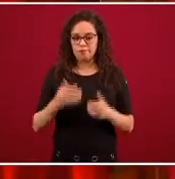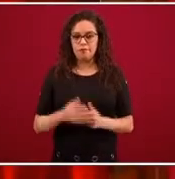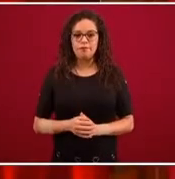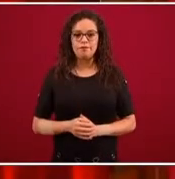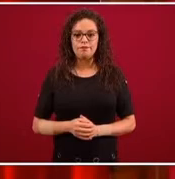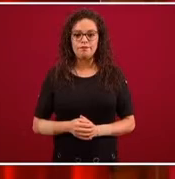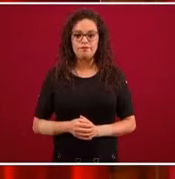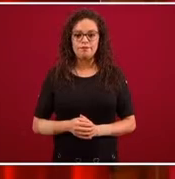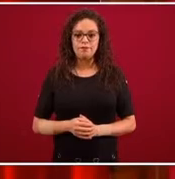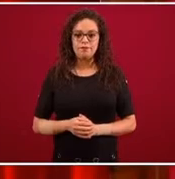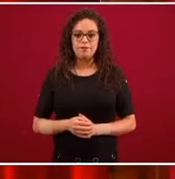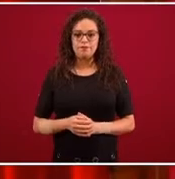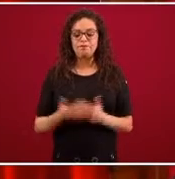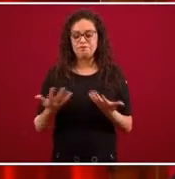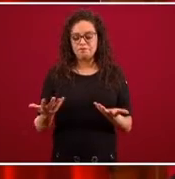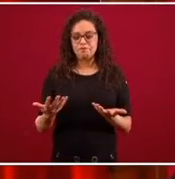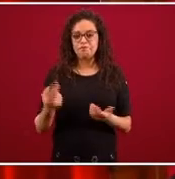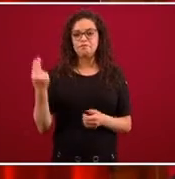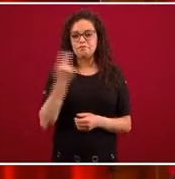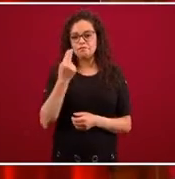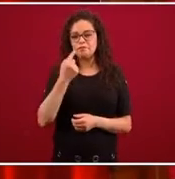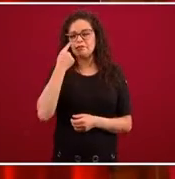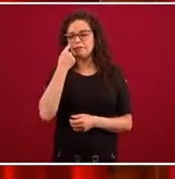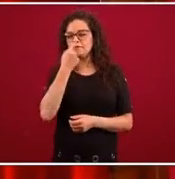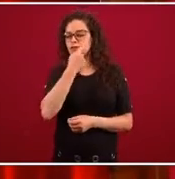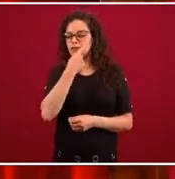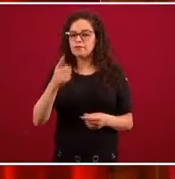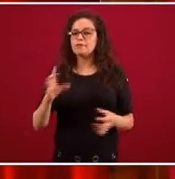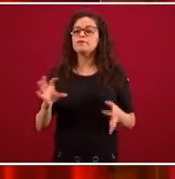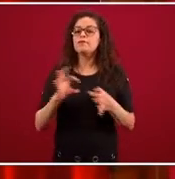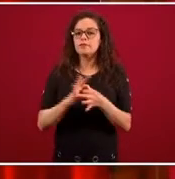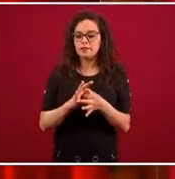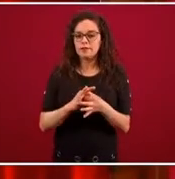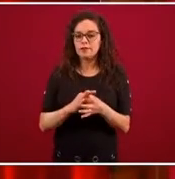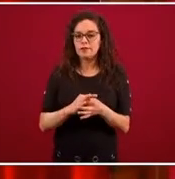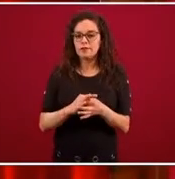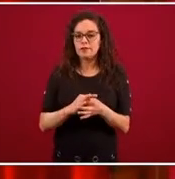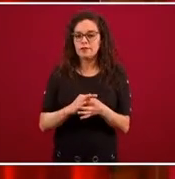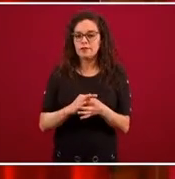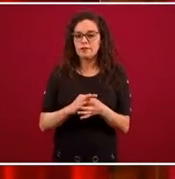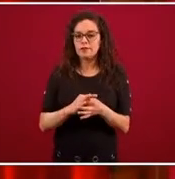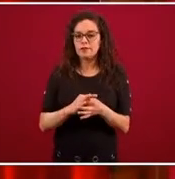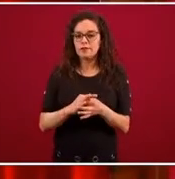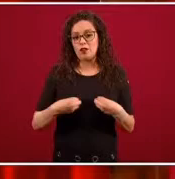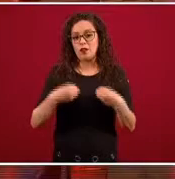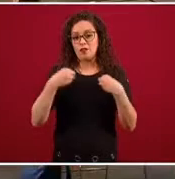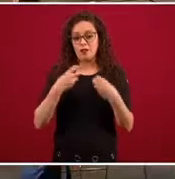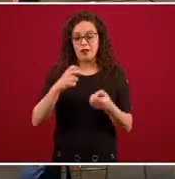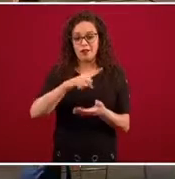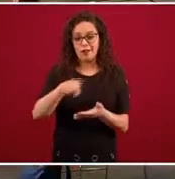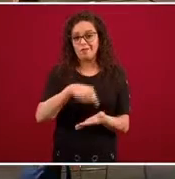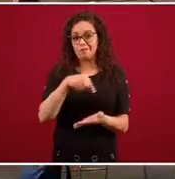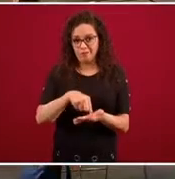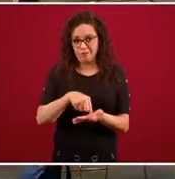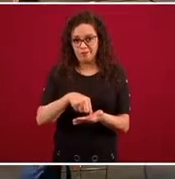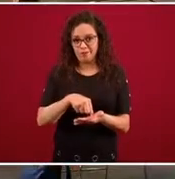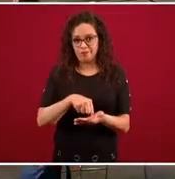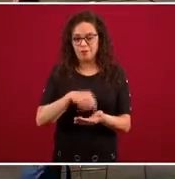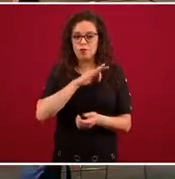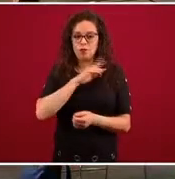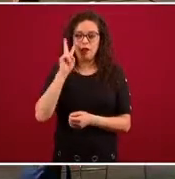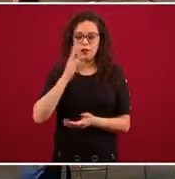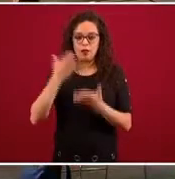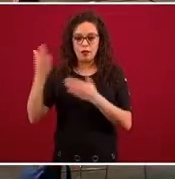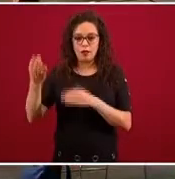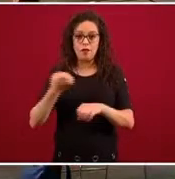tenemos que also verlo desde have el punto de to vista de la think perspectiva about que this responde a in la terms of concentración the poblacional population que hay concentration en estos of lugares. De Mexico hecho, como City. ven, el Estado de